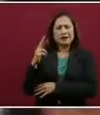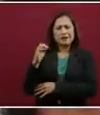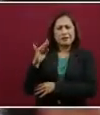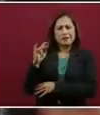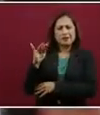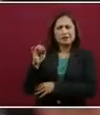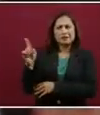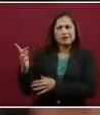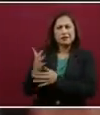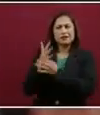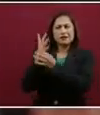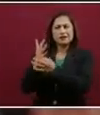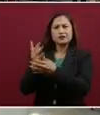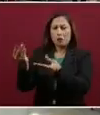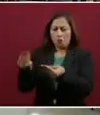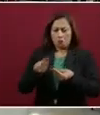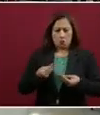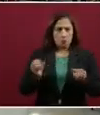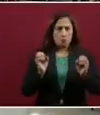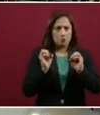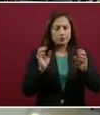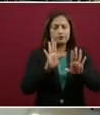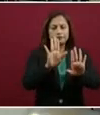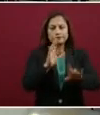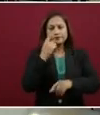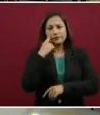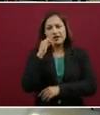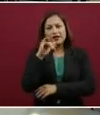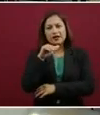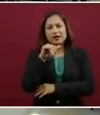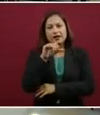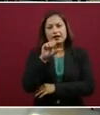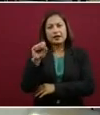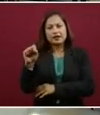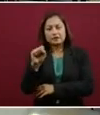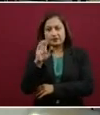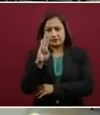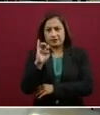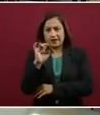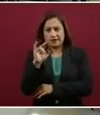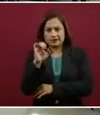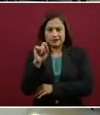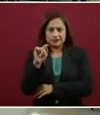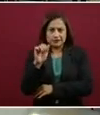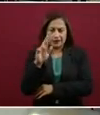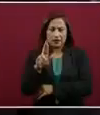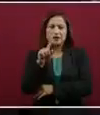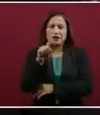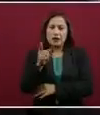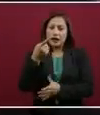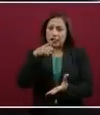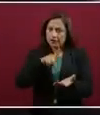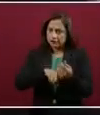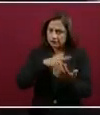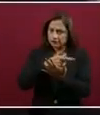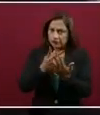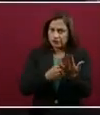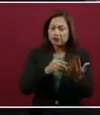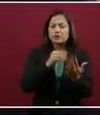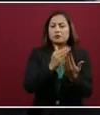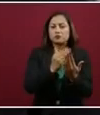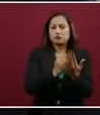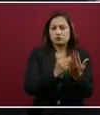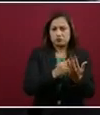entregado? No, el asunto del IMSS Bienestar, que está justamente en operaciones ajenas, también